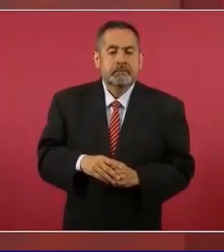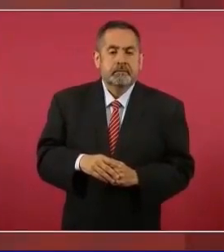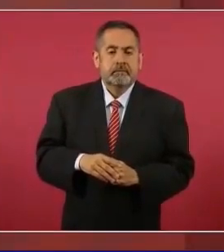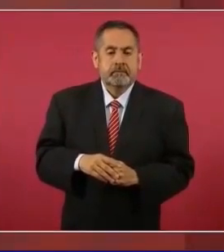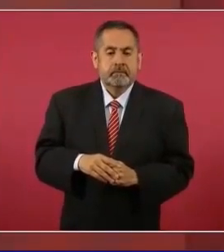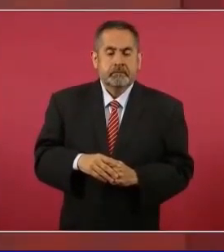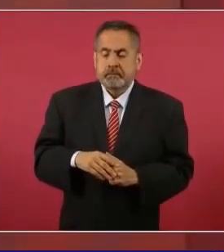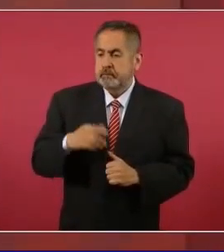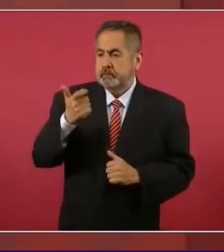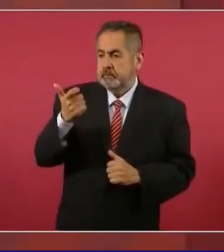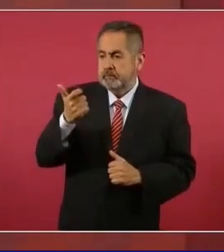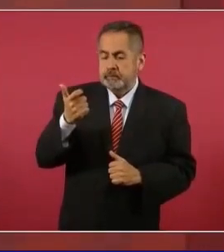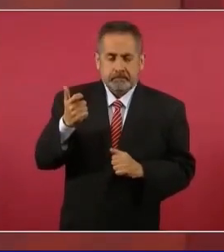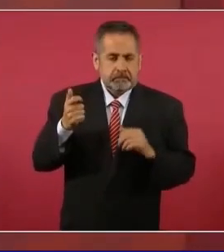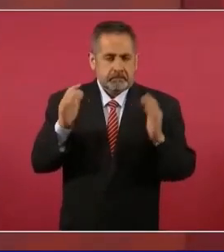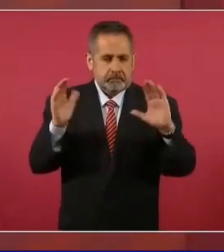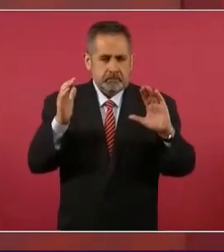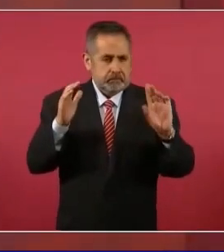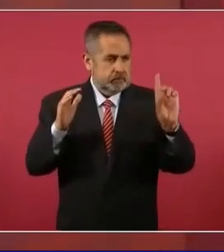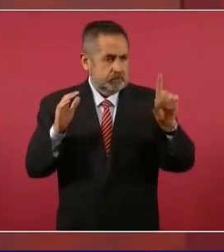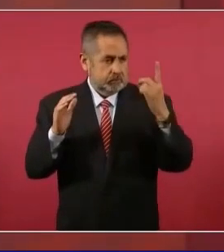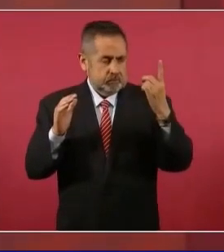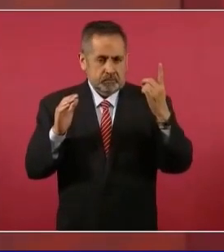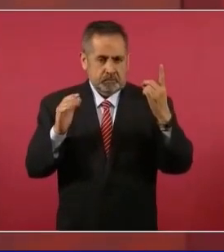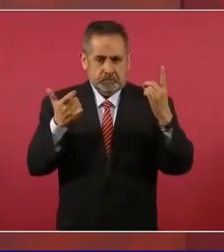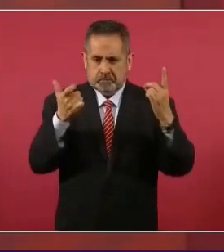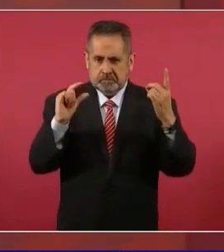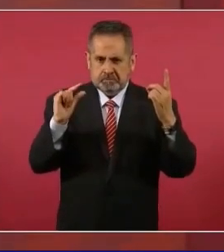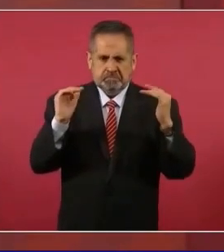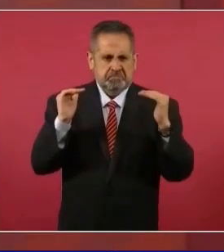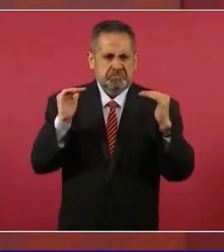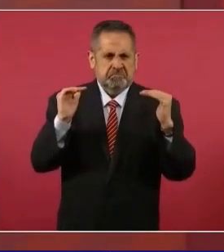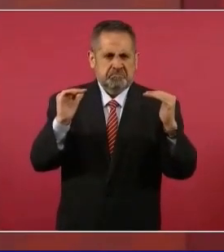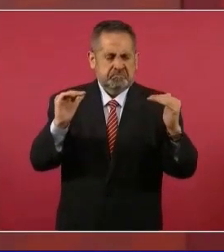la moneda que más se ha apreciado